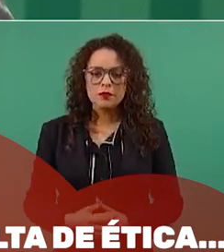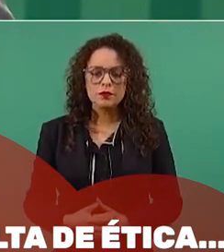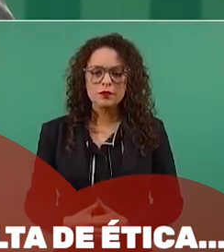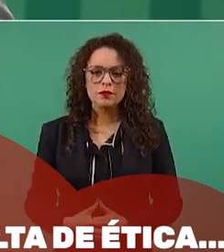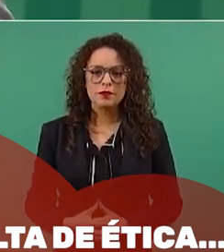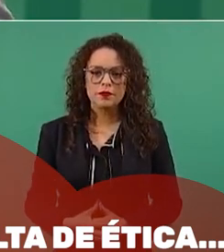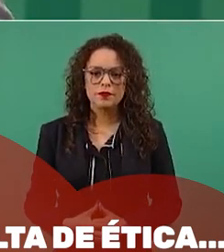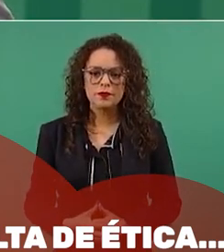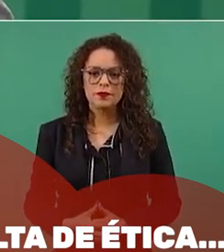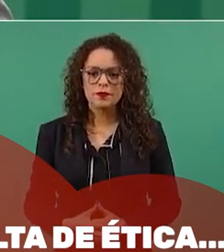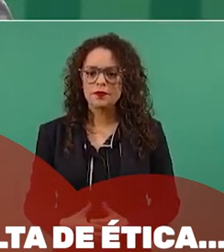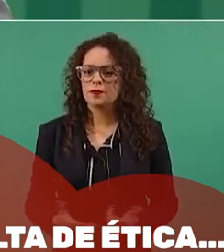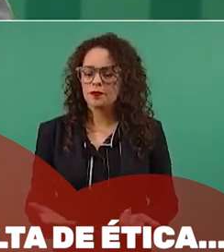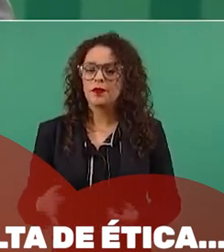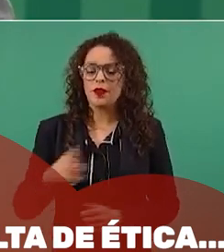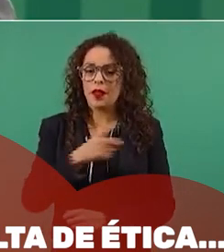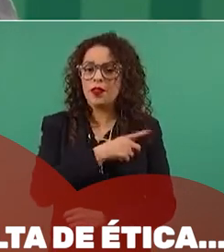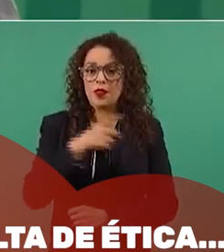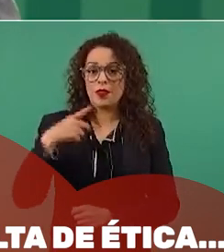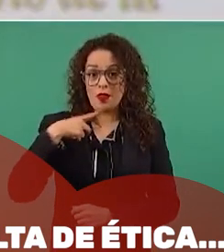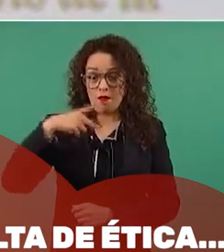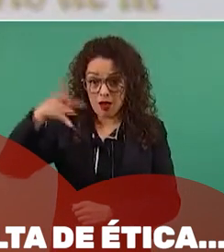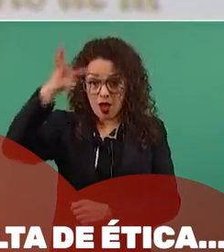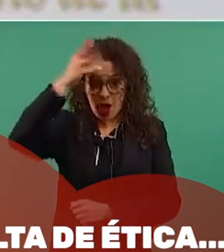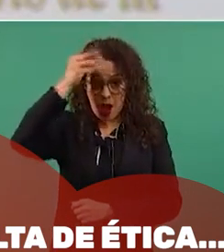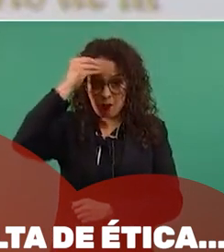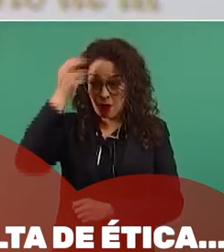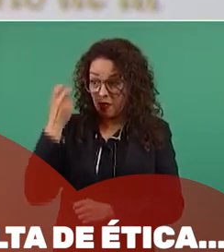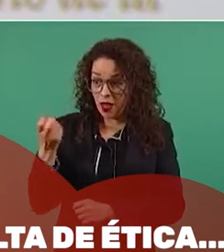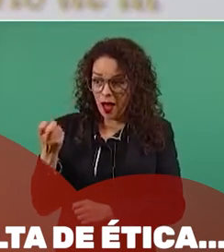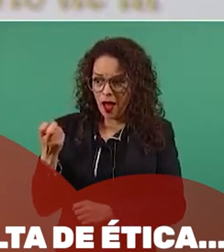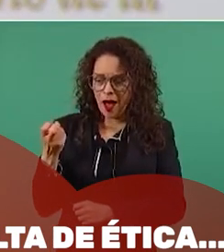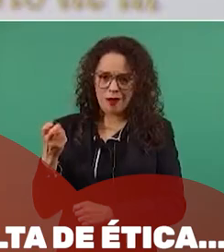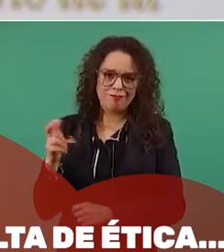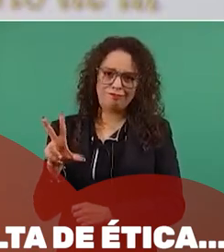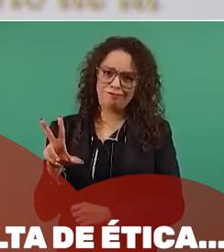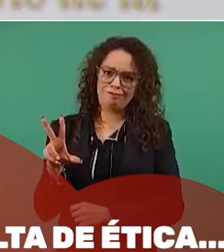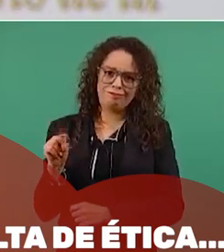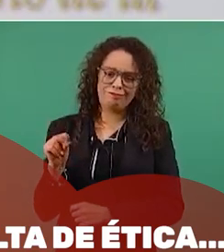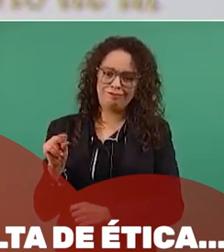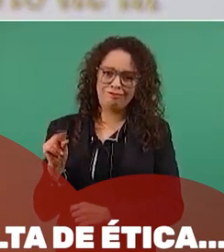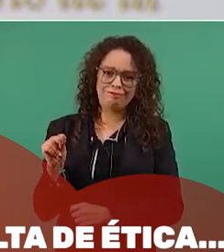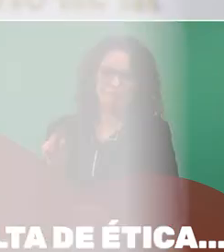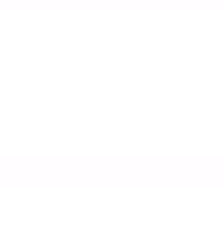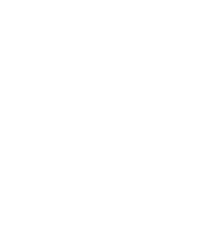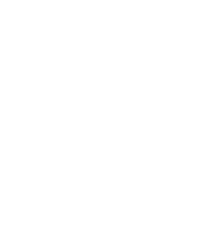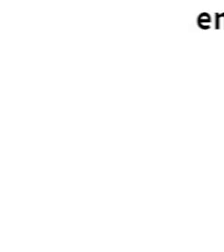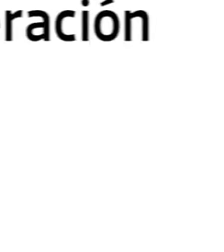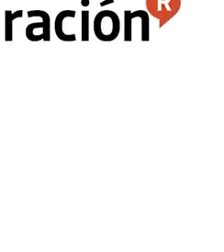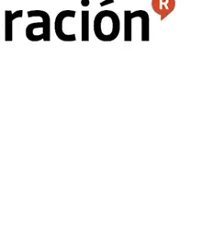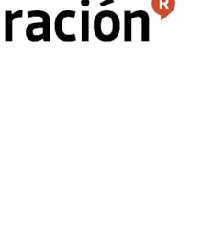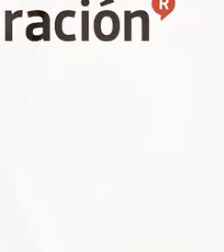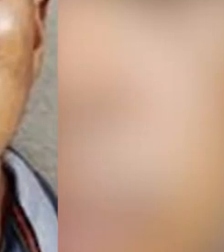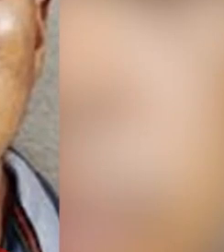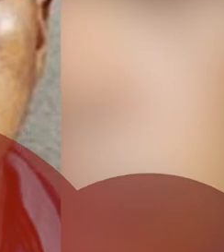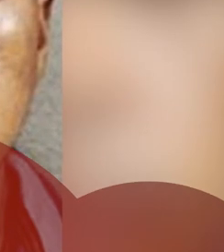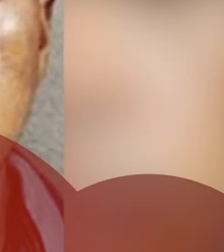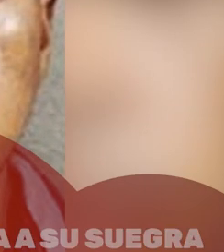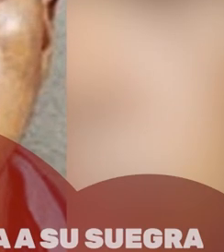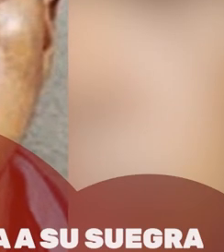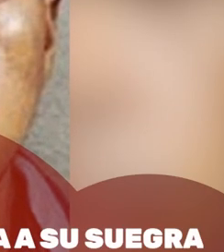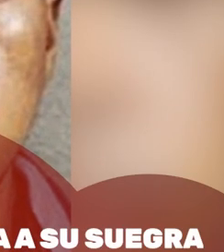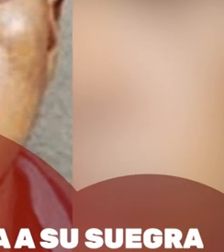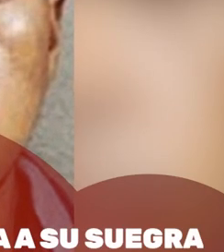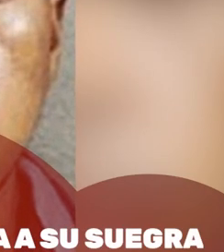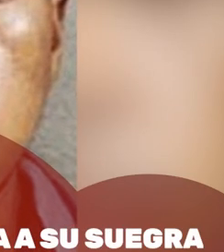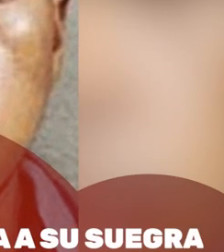periodismo. Asimismo, cuestionó a León Krause y afirmó que hizo eso por falta de profesionalismo y coraje, con lo que pierde objetividad. La Fiscalía General de Justicia